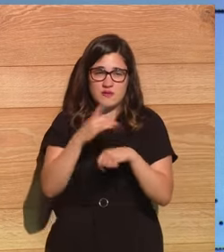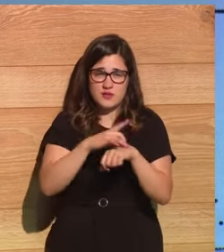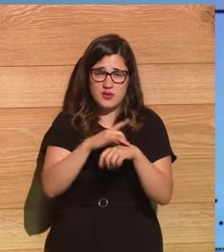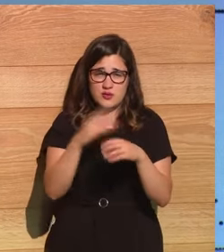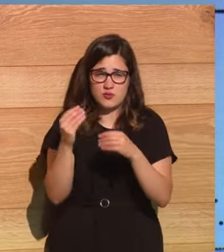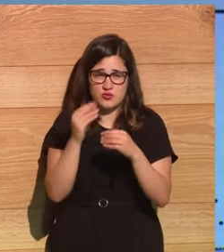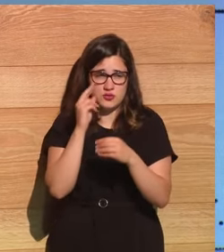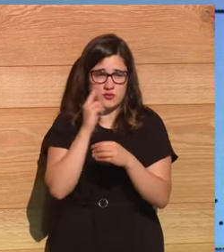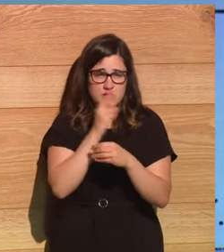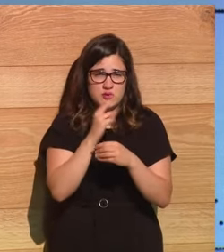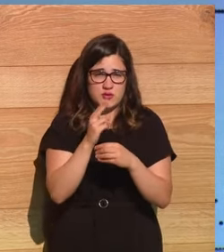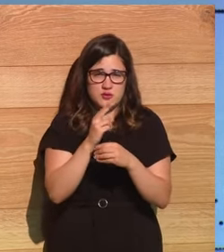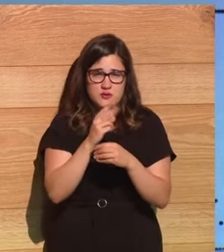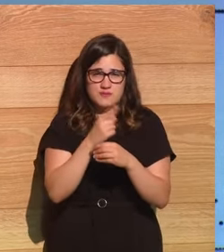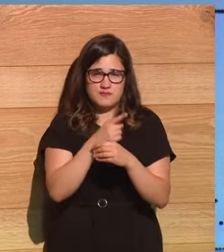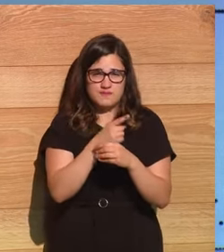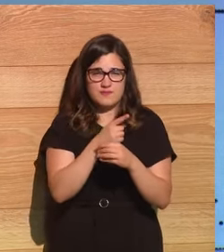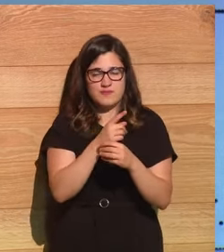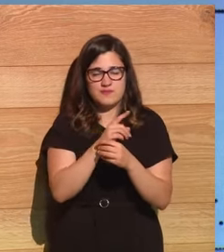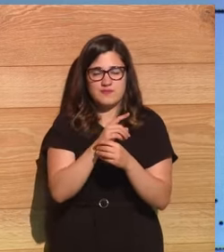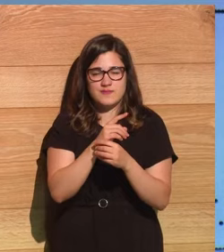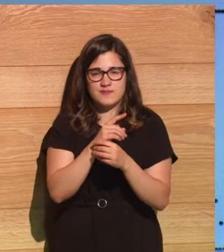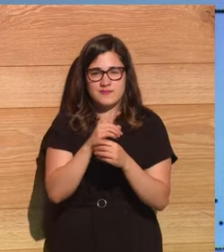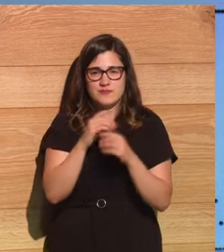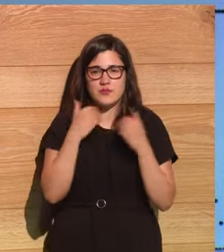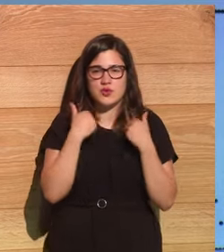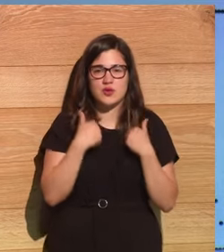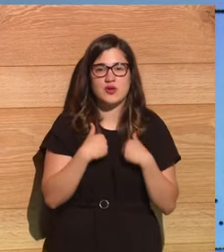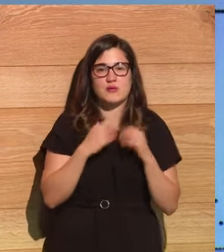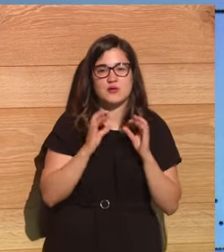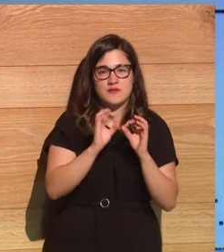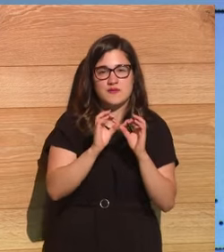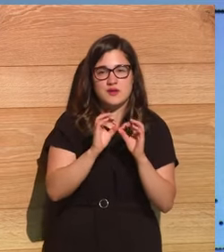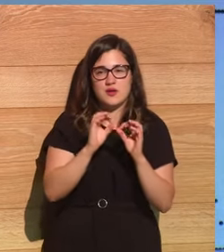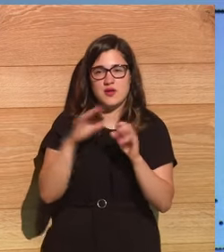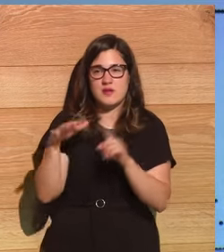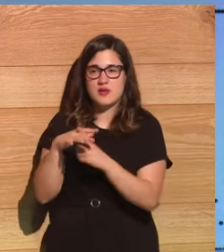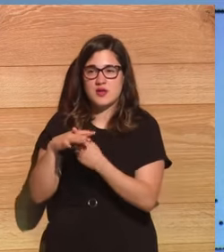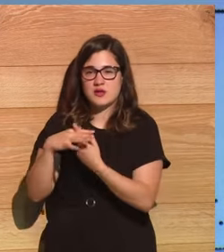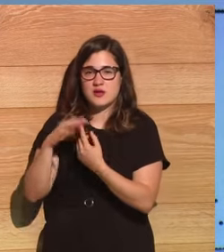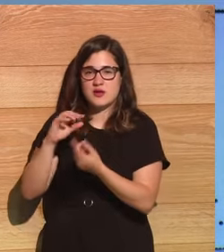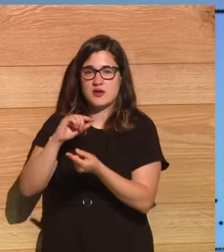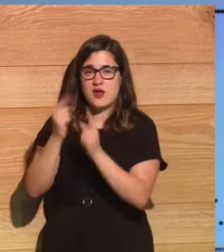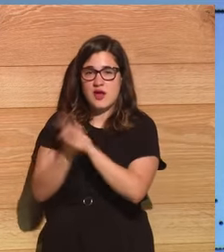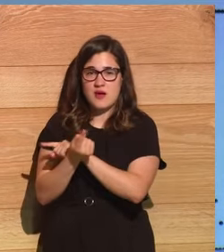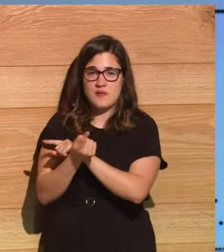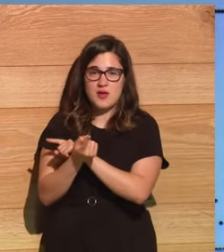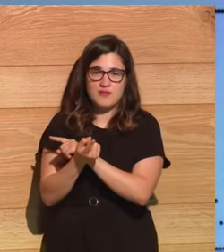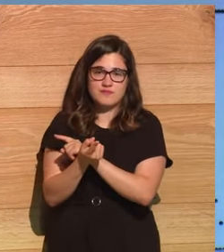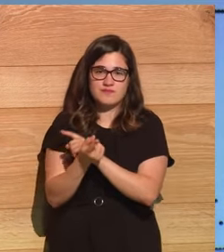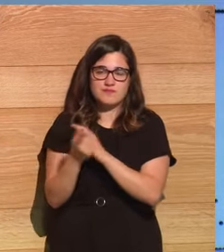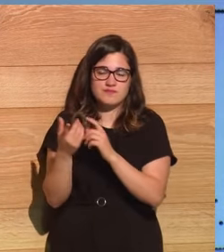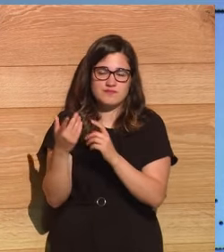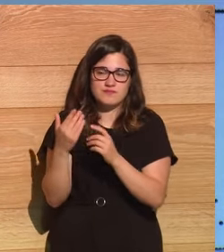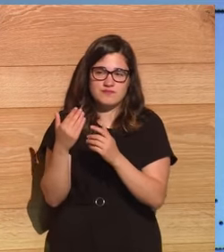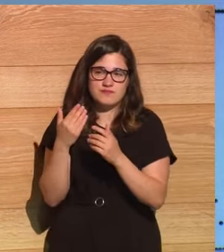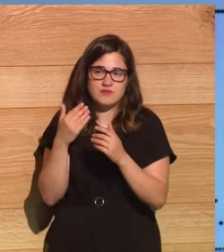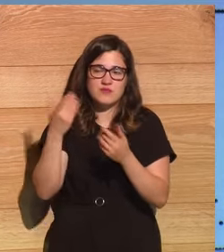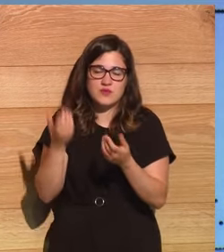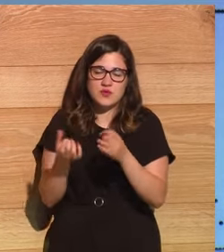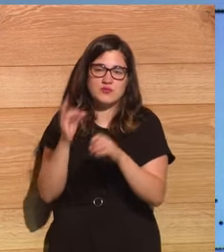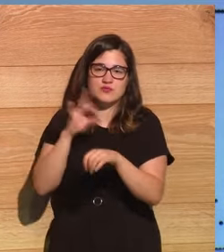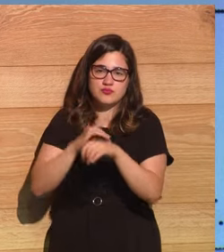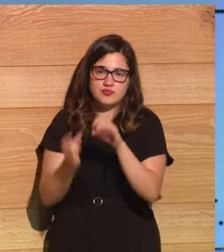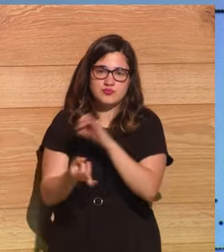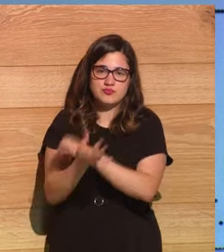estamos viendo son de esos desajustes entre una biología determinada y un ambiente que cambia, y probablemente se pongan de manifiesto cosas que no se nos